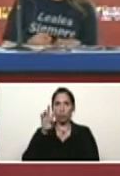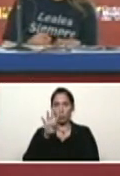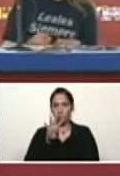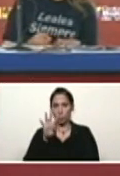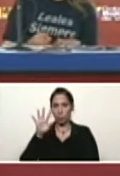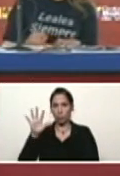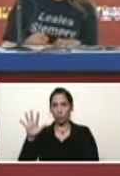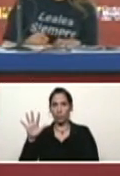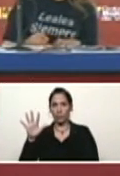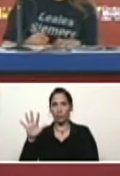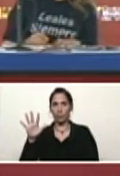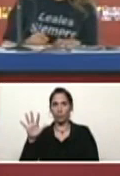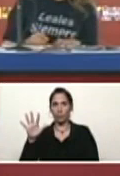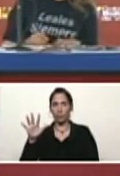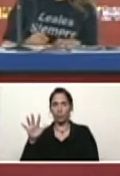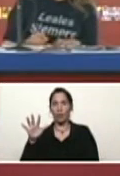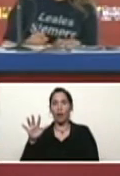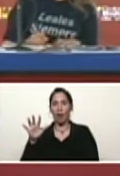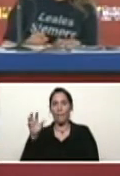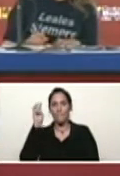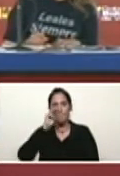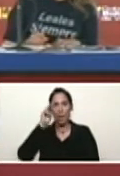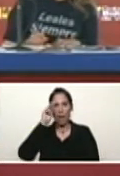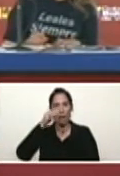24.245 facilitadores.